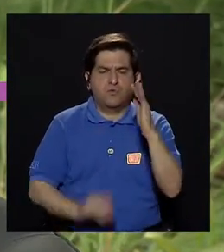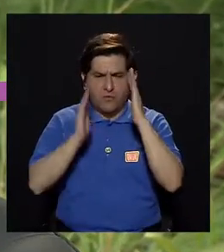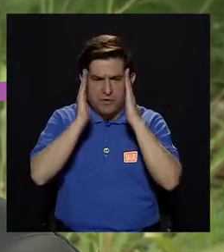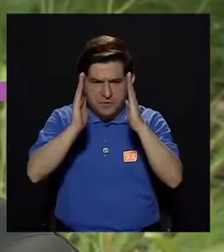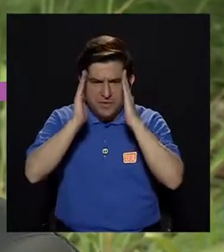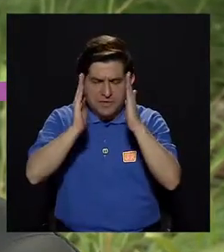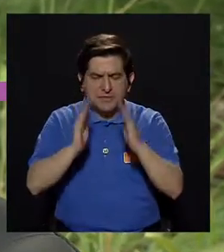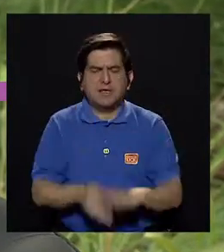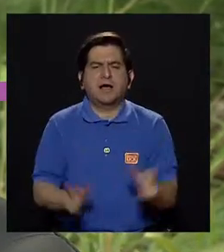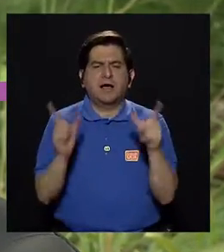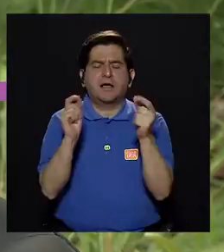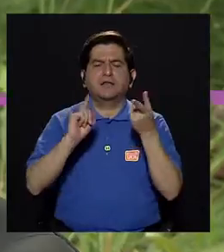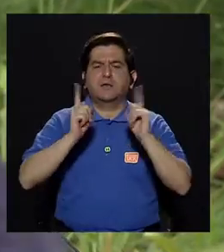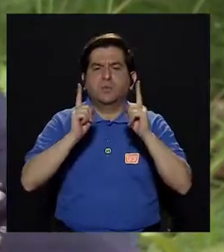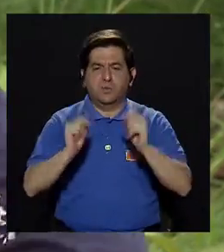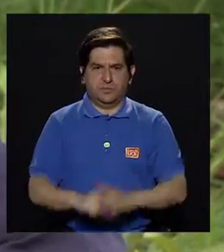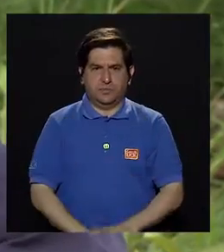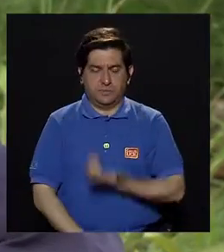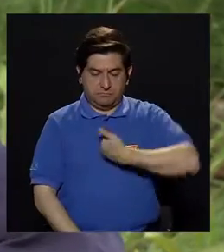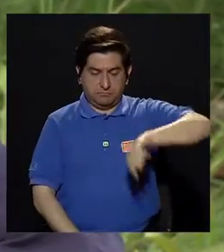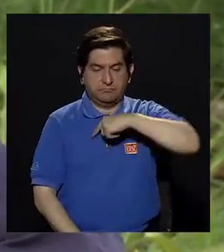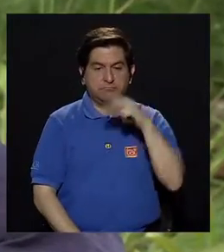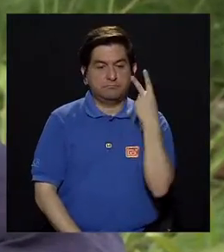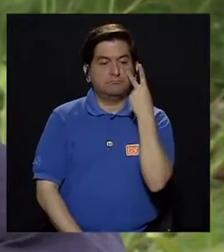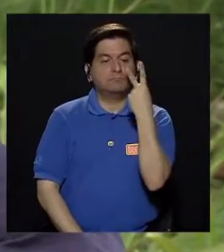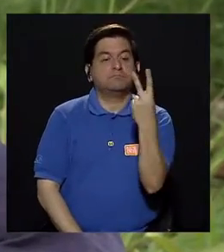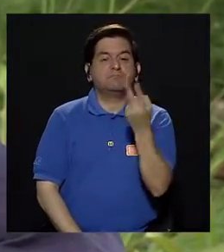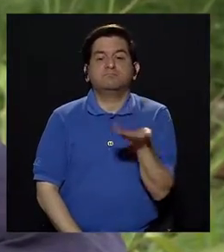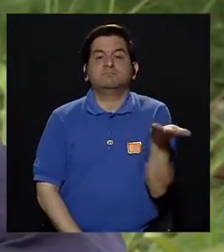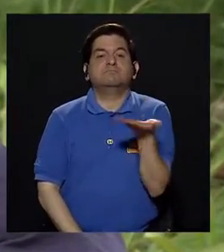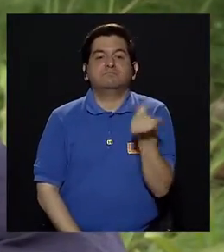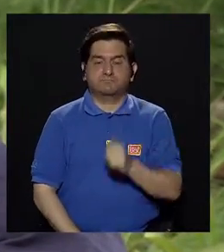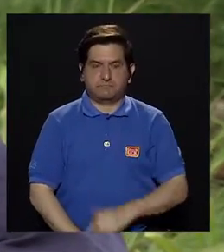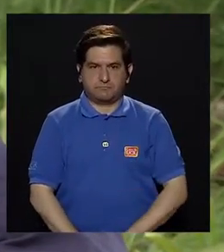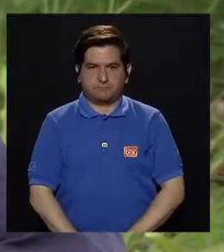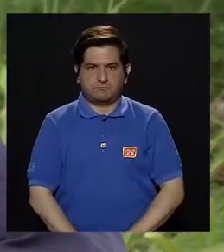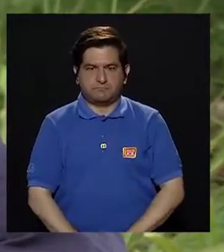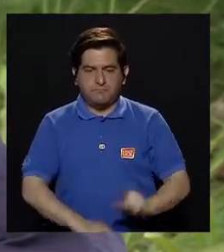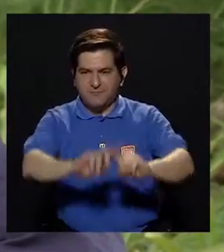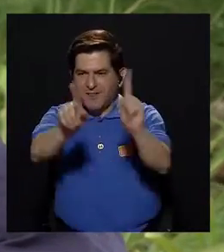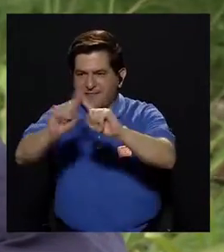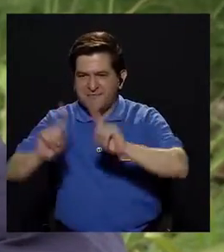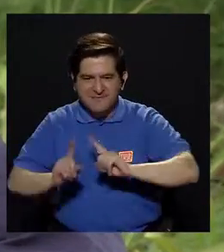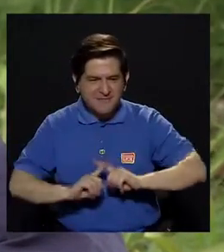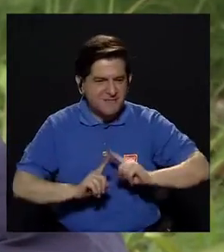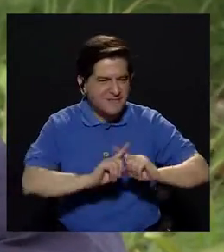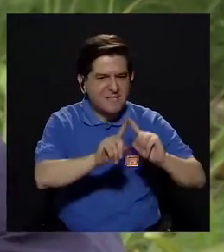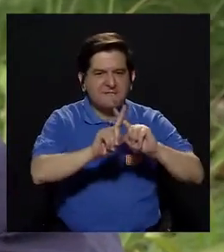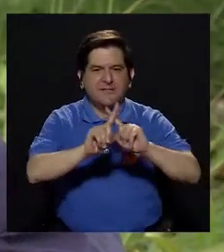tratar este cáncer. Lo que hemos visto es que